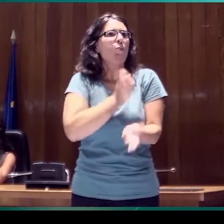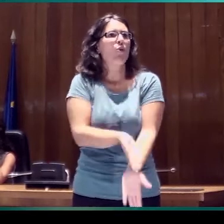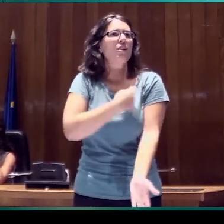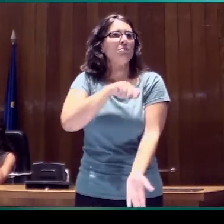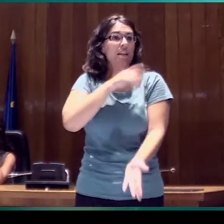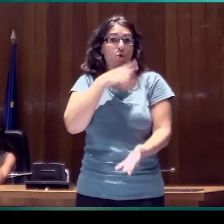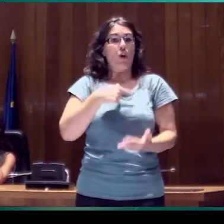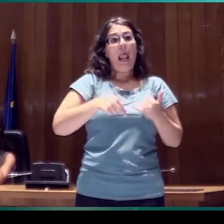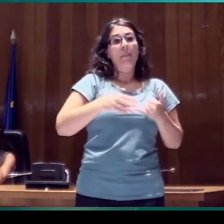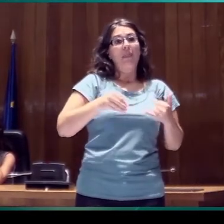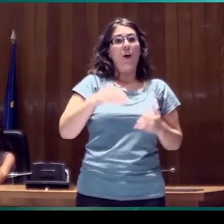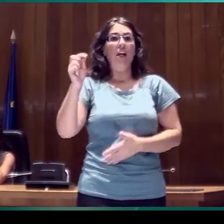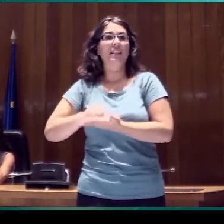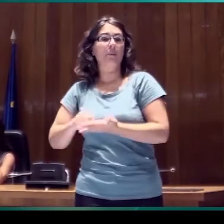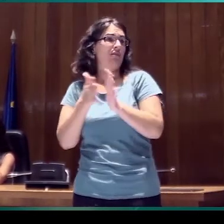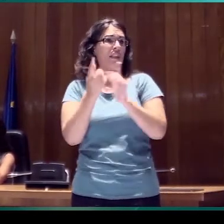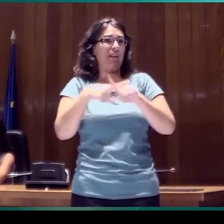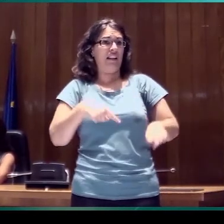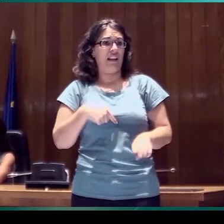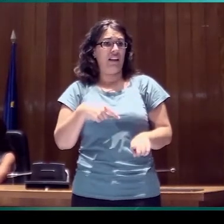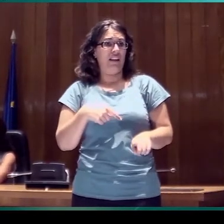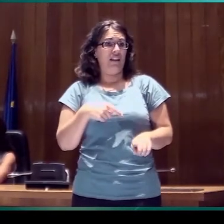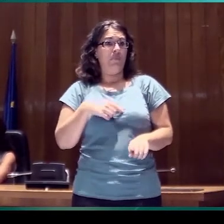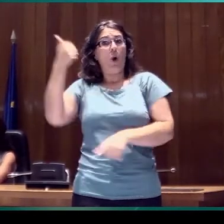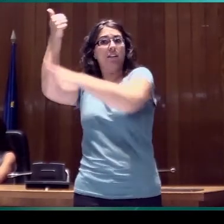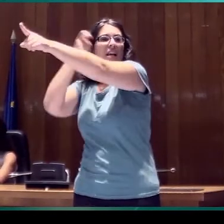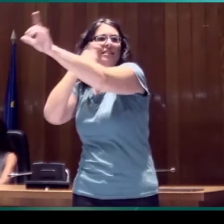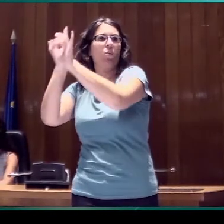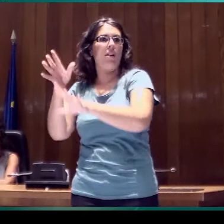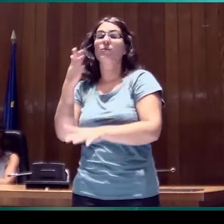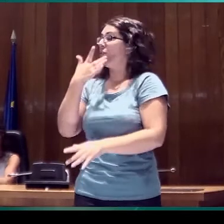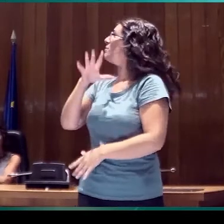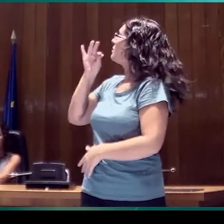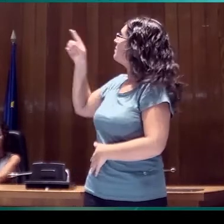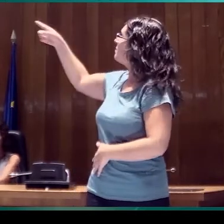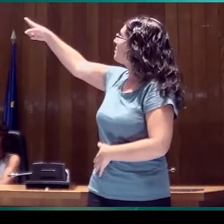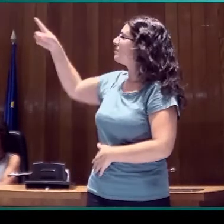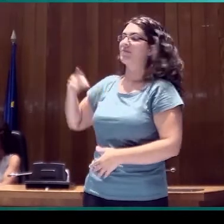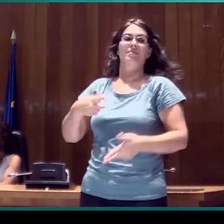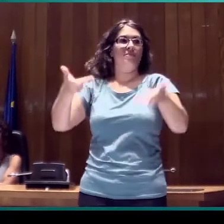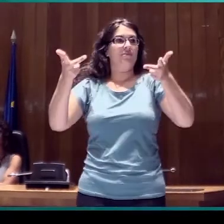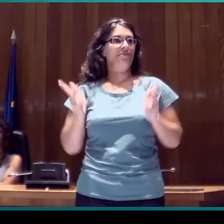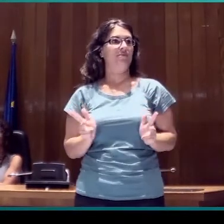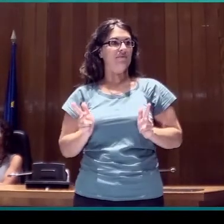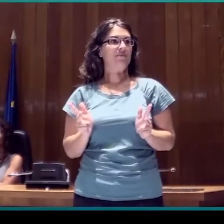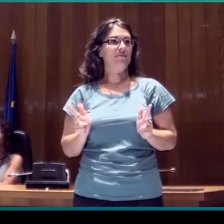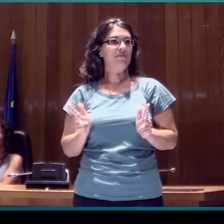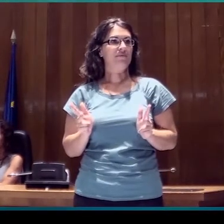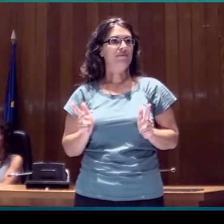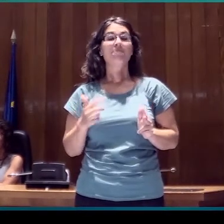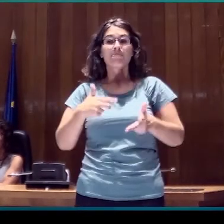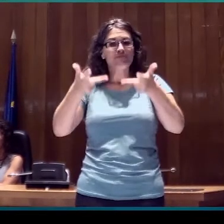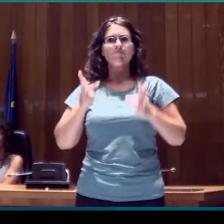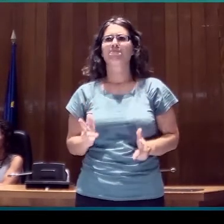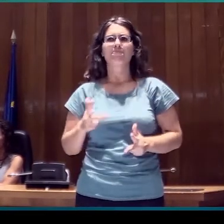decidimos modificarlo por silla sentarse, que es la primera opción que veis a la izquierda. No nos funcionó